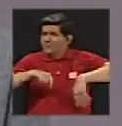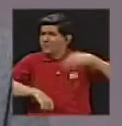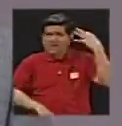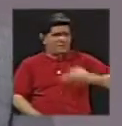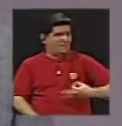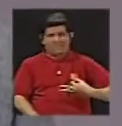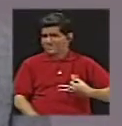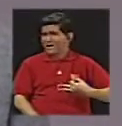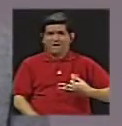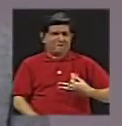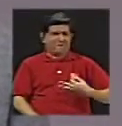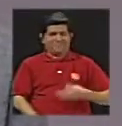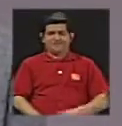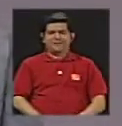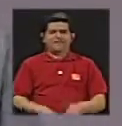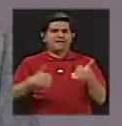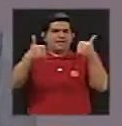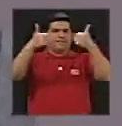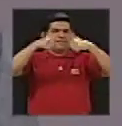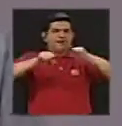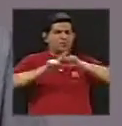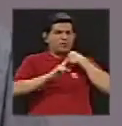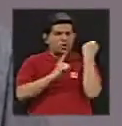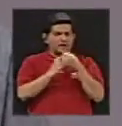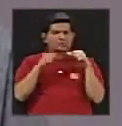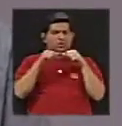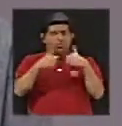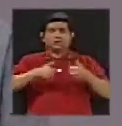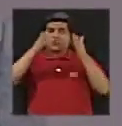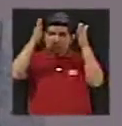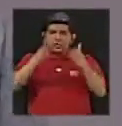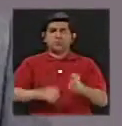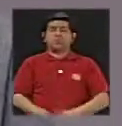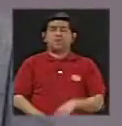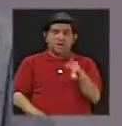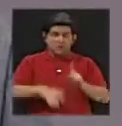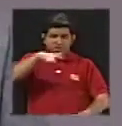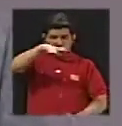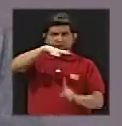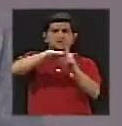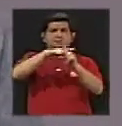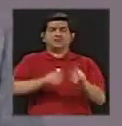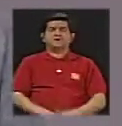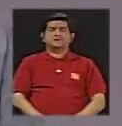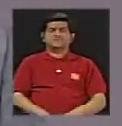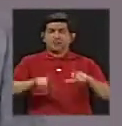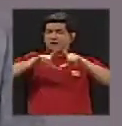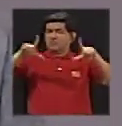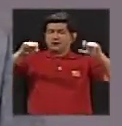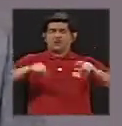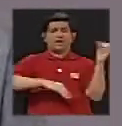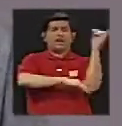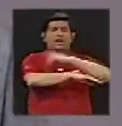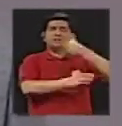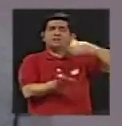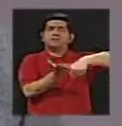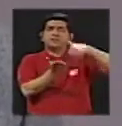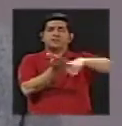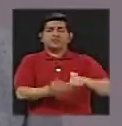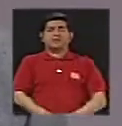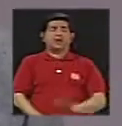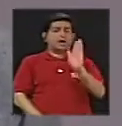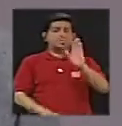formalmente. Entonces, de acuerdo a eso, sigue siendo candidato y así aparecerá en las boletas el día de la votación, estará